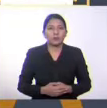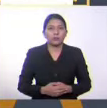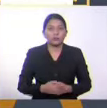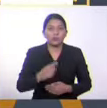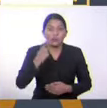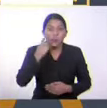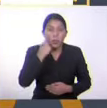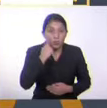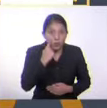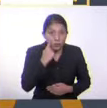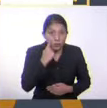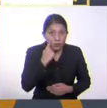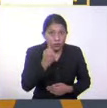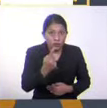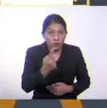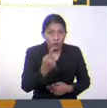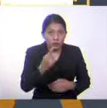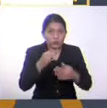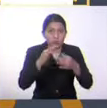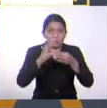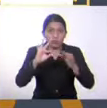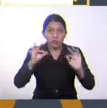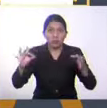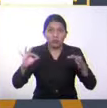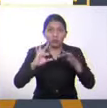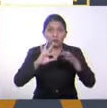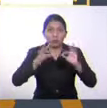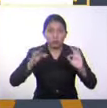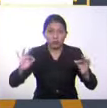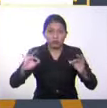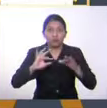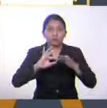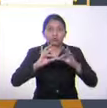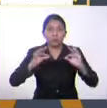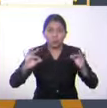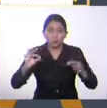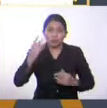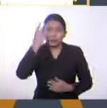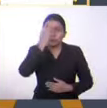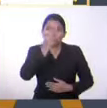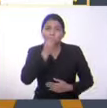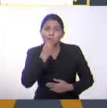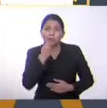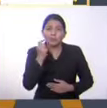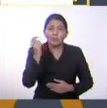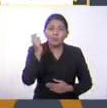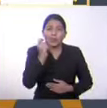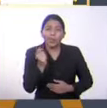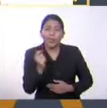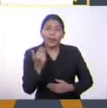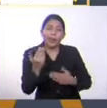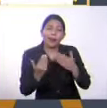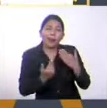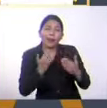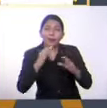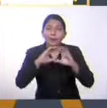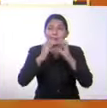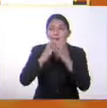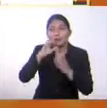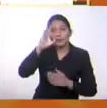Observamos que es narrado con un estilo, es decir, tiene un valor estético y nos presenta un mundo de